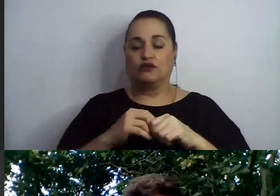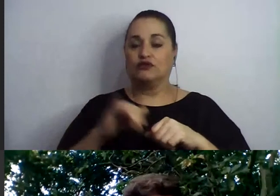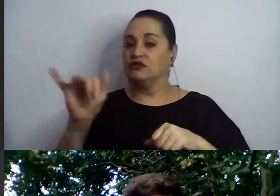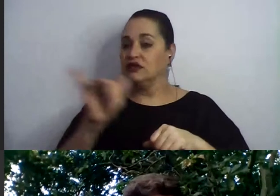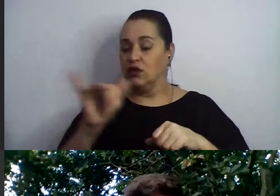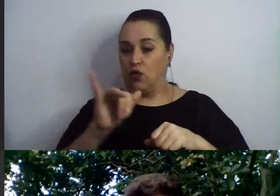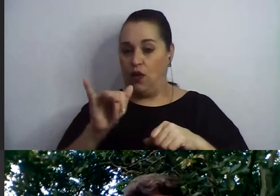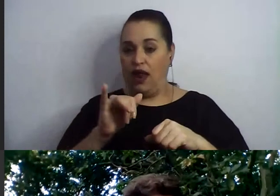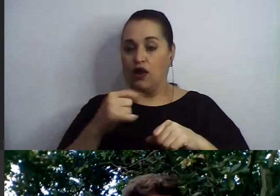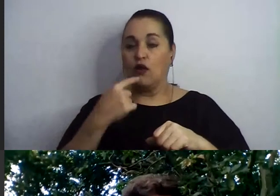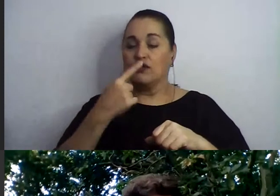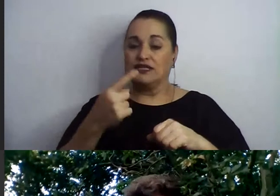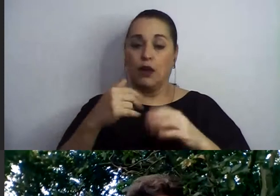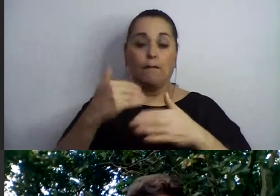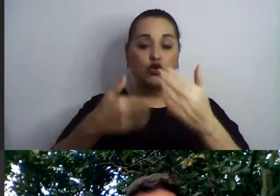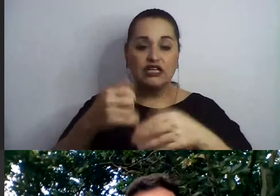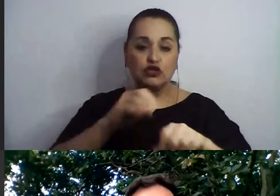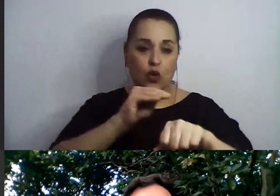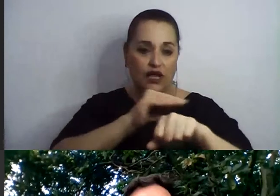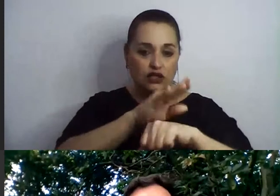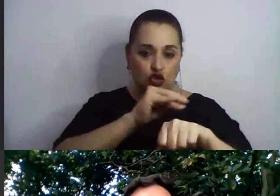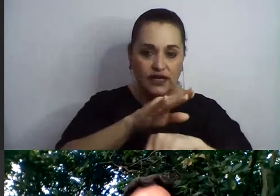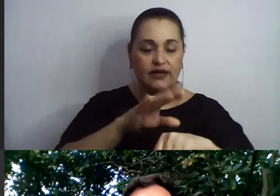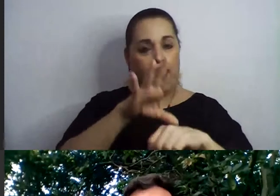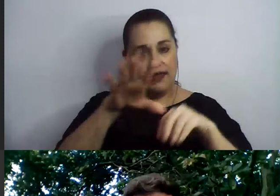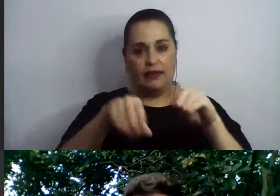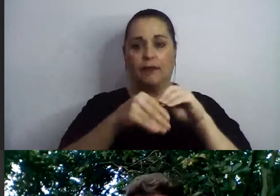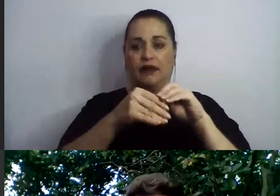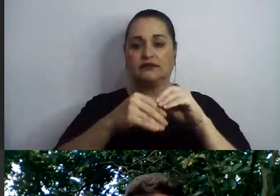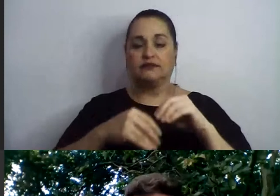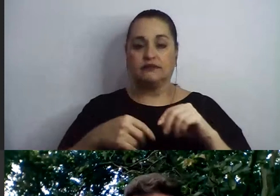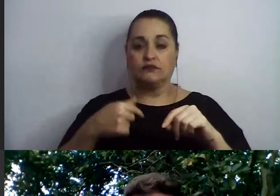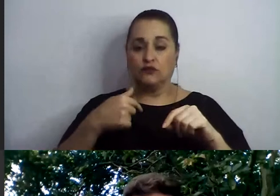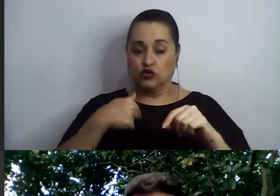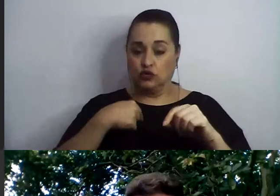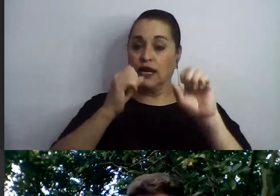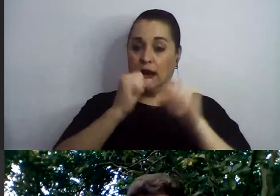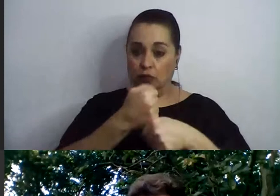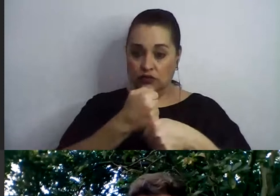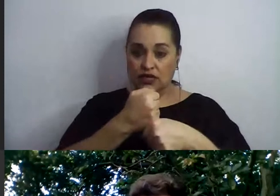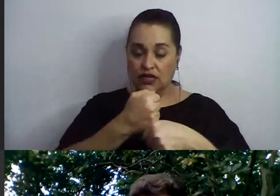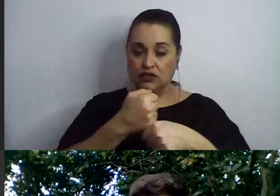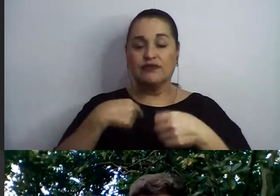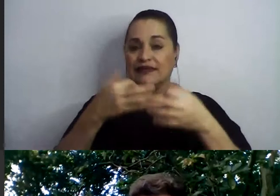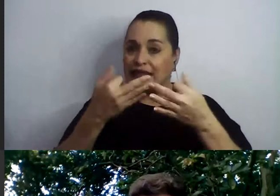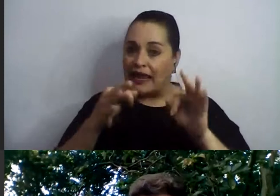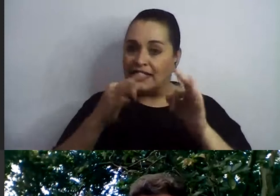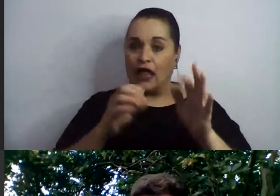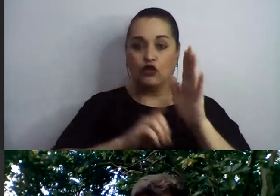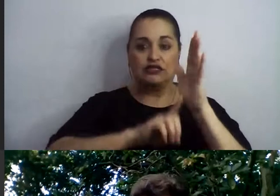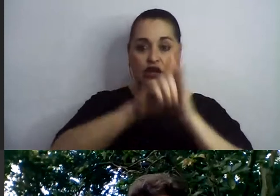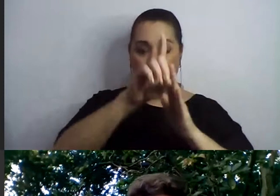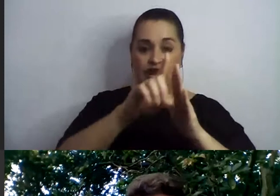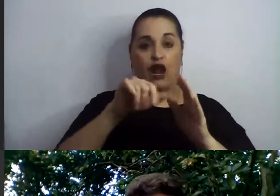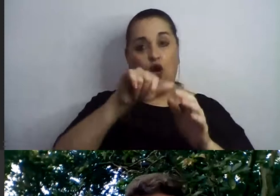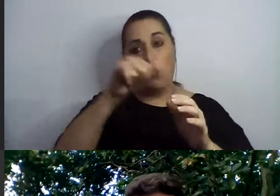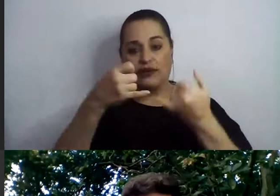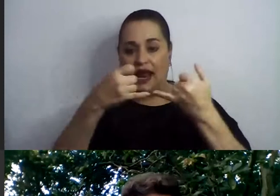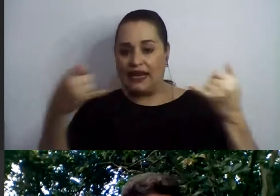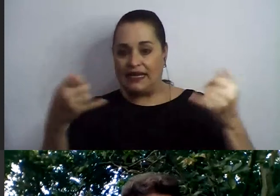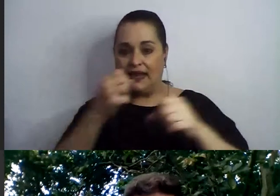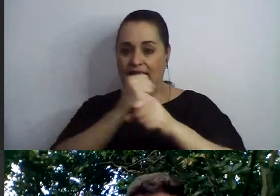digamos procesos de asesoría y demás hemos estado tratando de desarrollar esta otra línea de trabajo